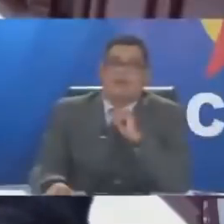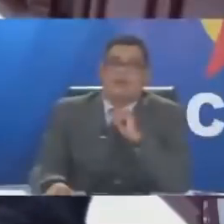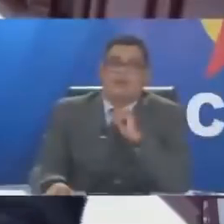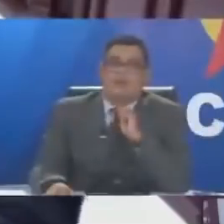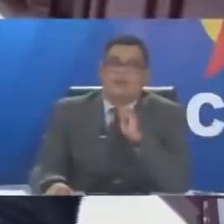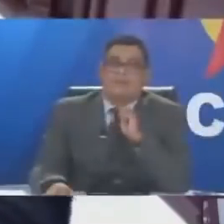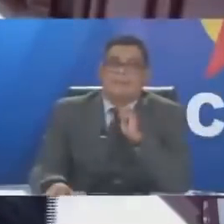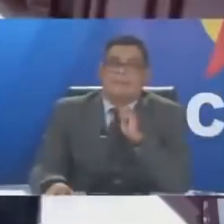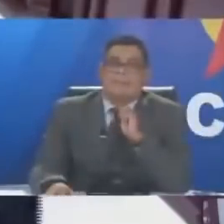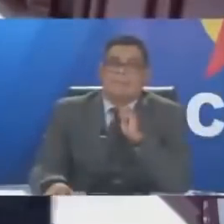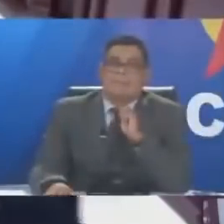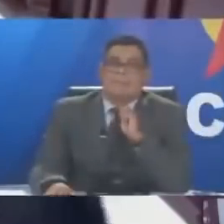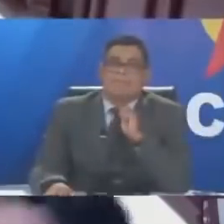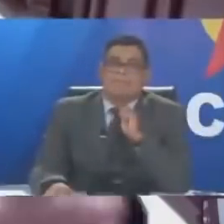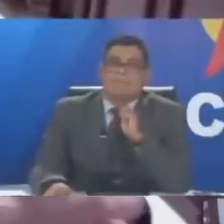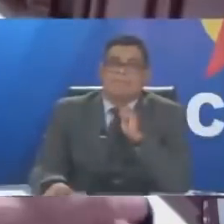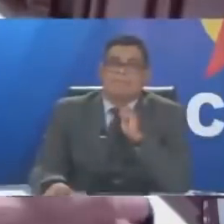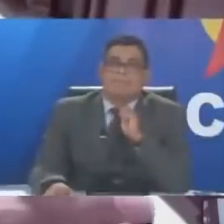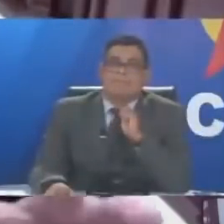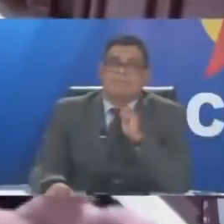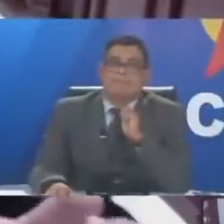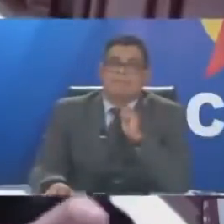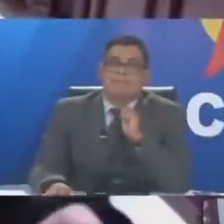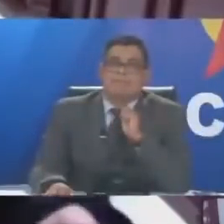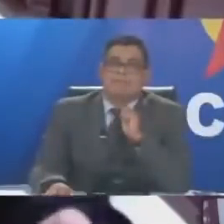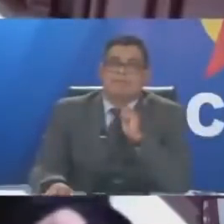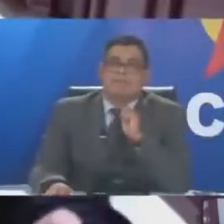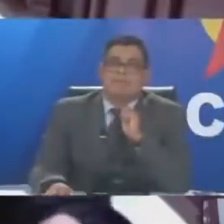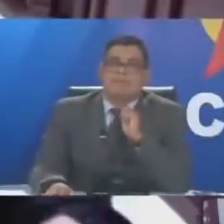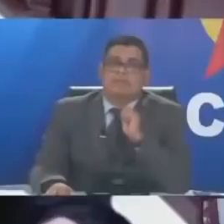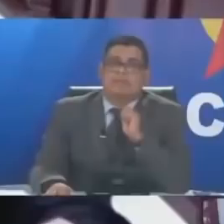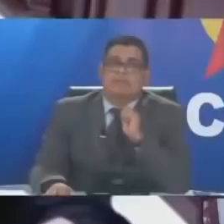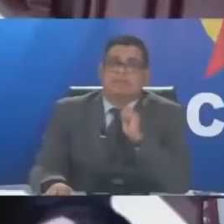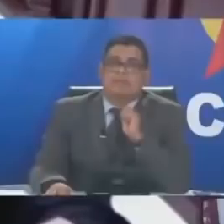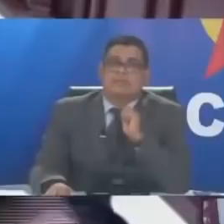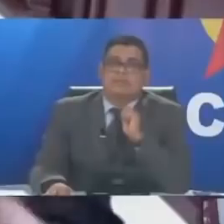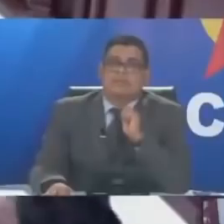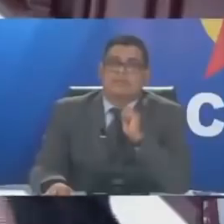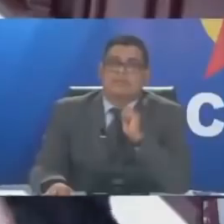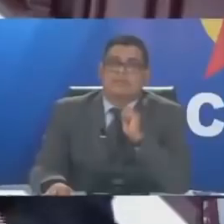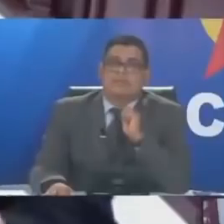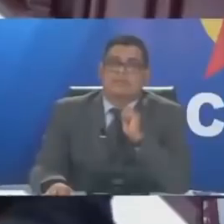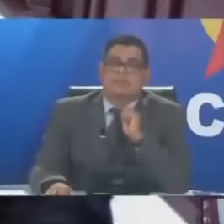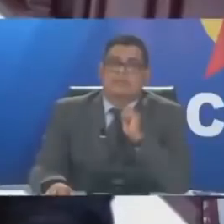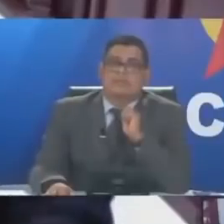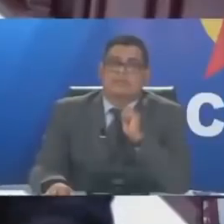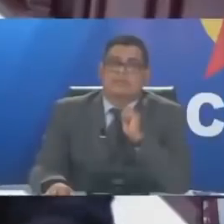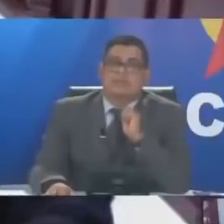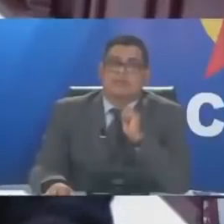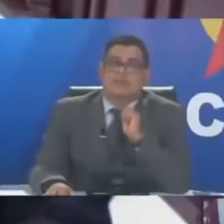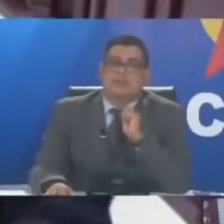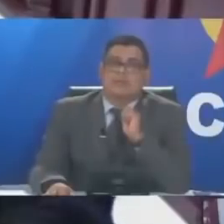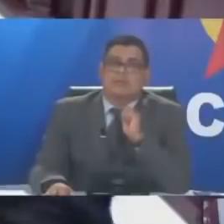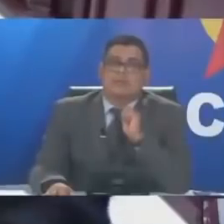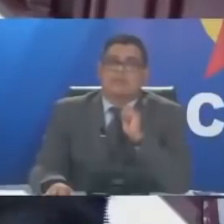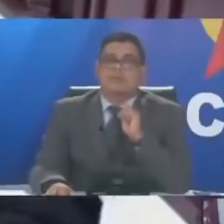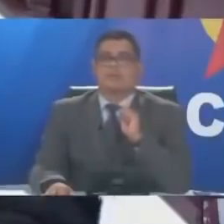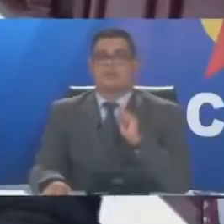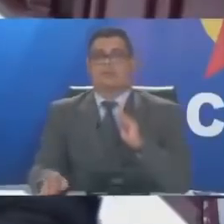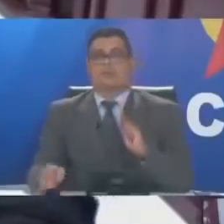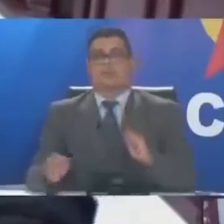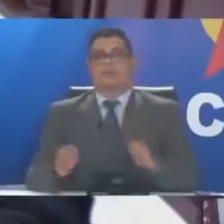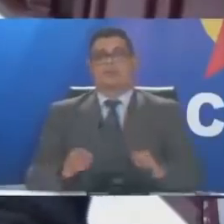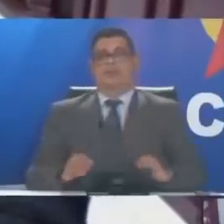entonces meter todo nuevo no necesariamente va dar buenos resultados siempre es importante tener algunos